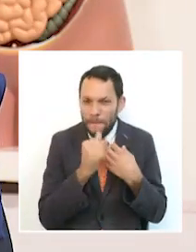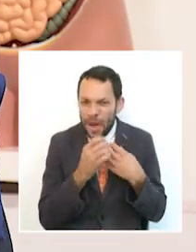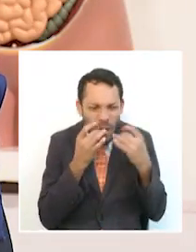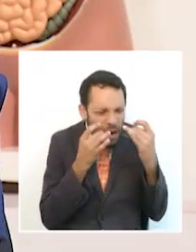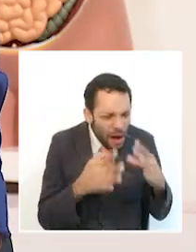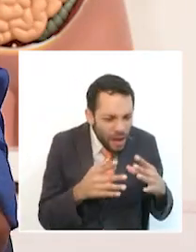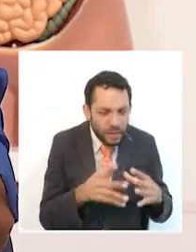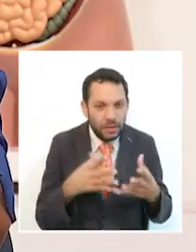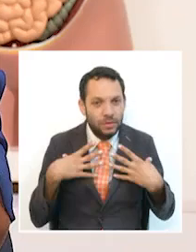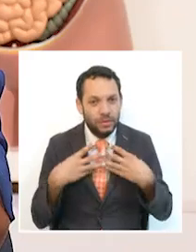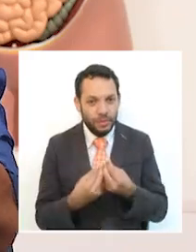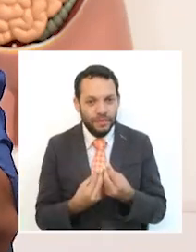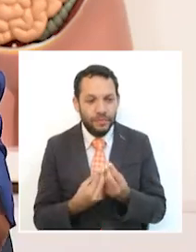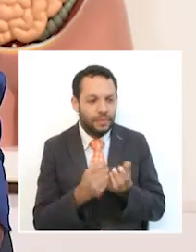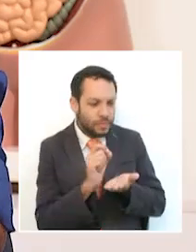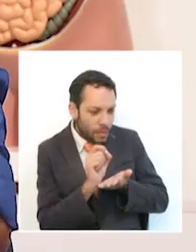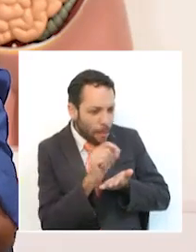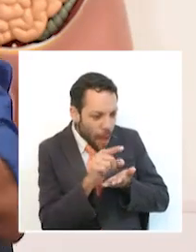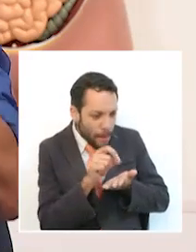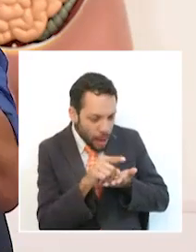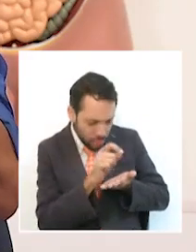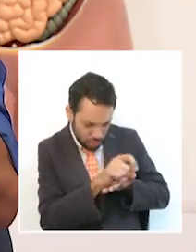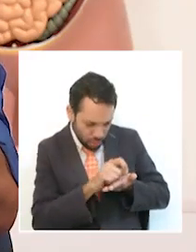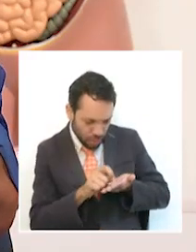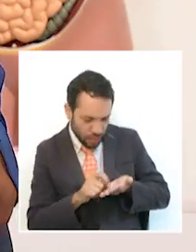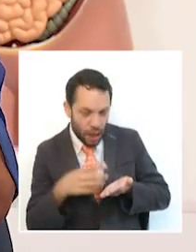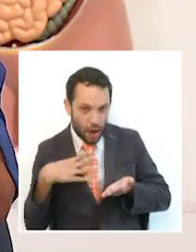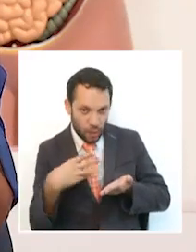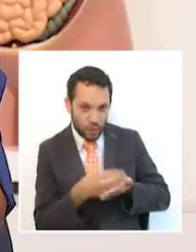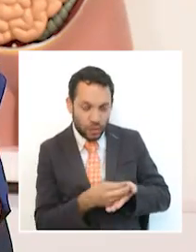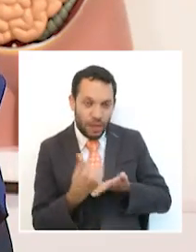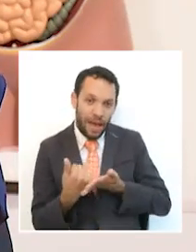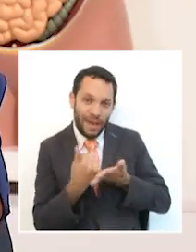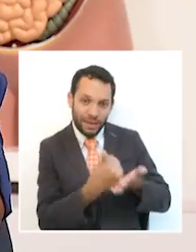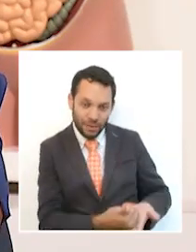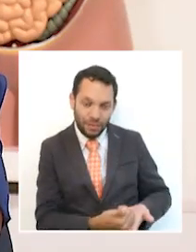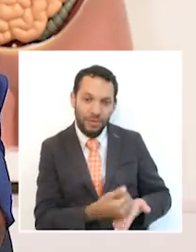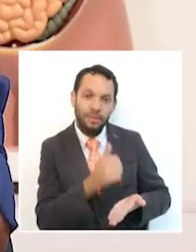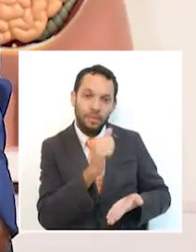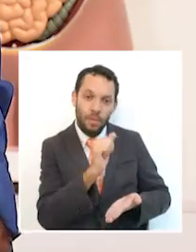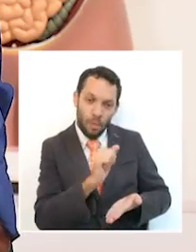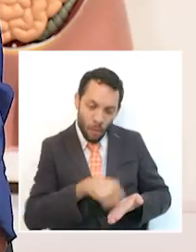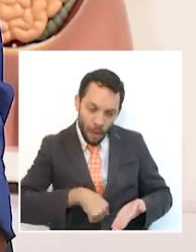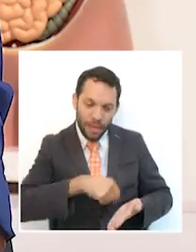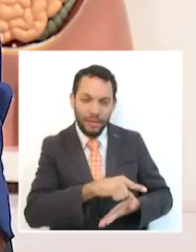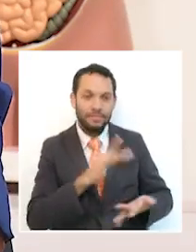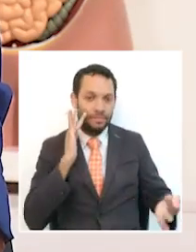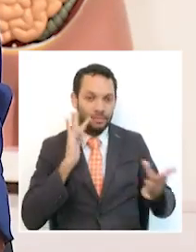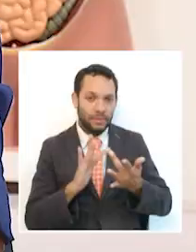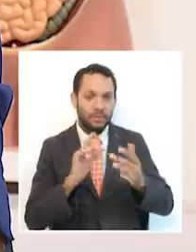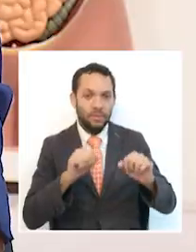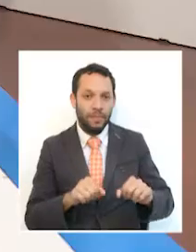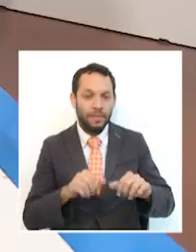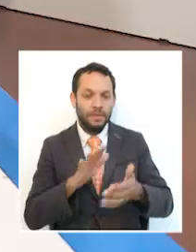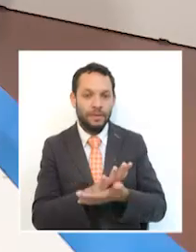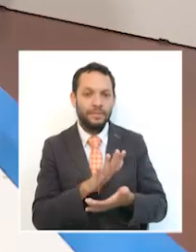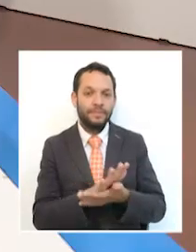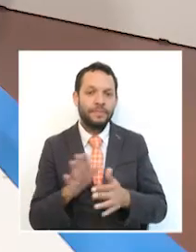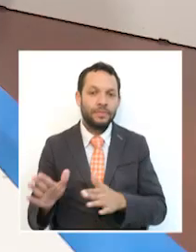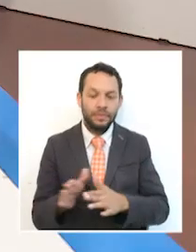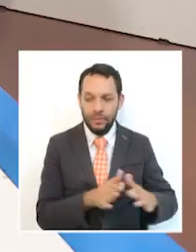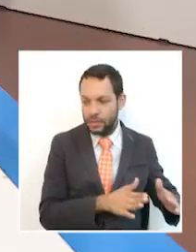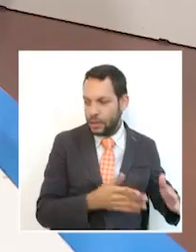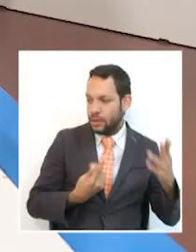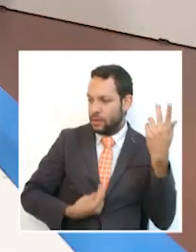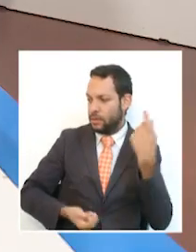orégano un té supremamente interesante para que le dé calma tranquilidad y se pueda conectar vamos a ir a este corte de comerciales